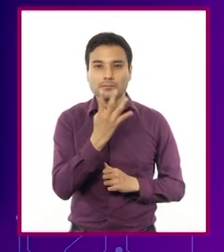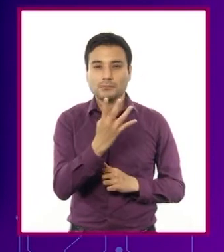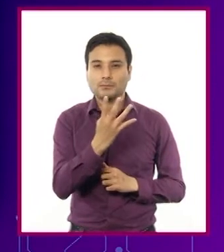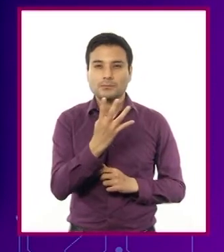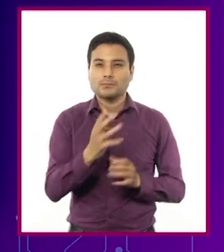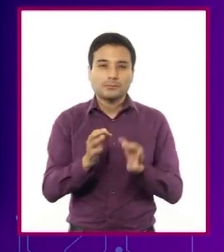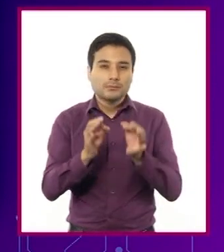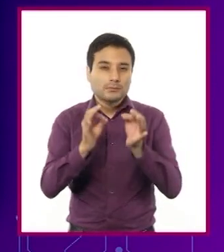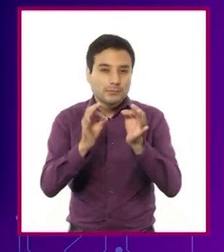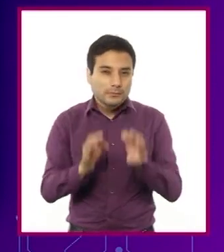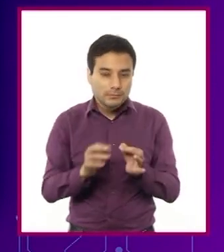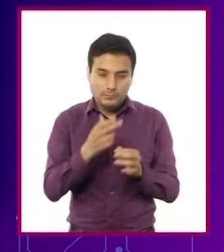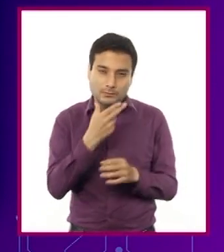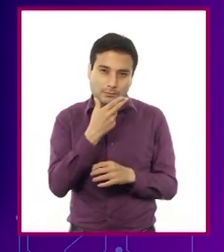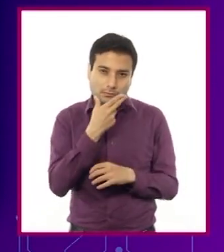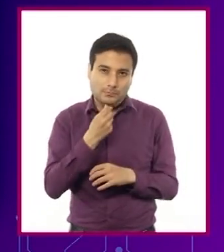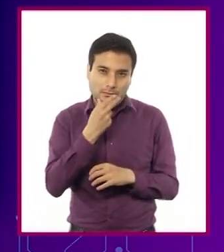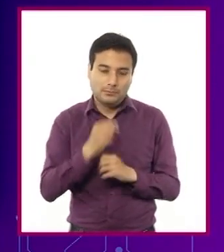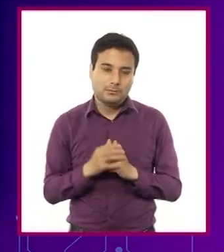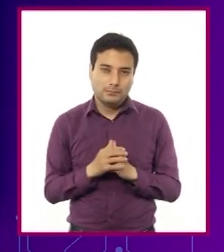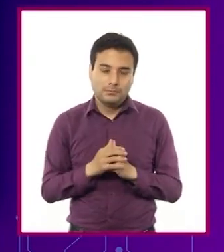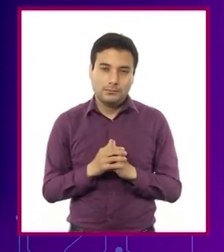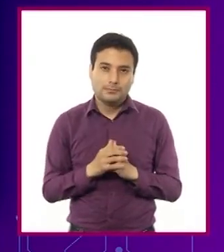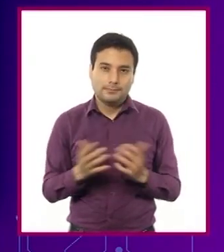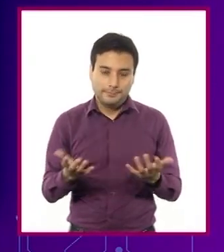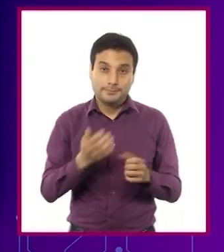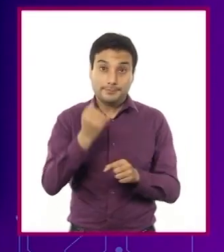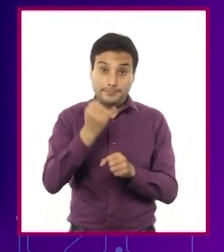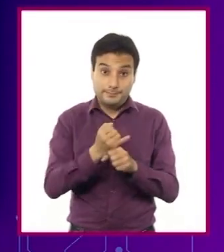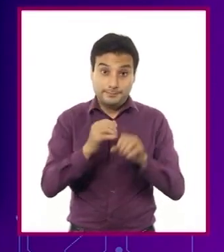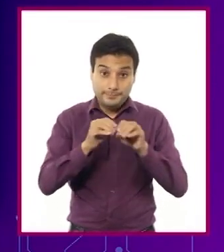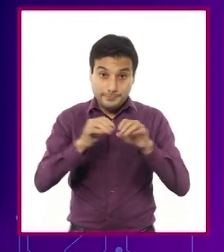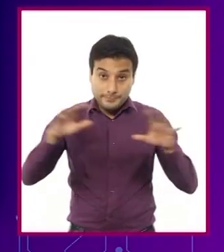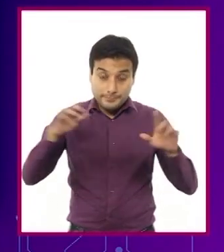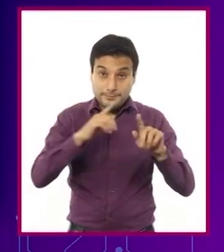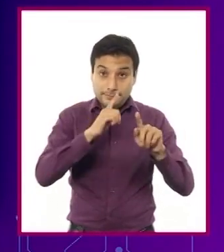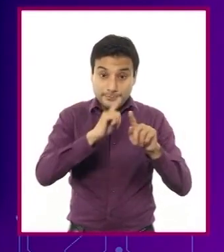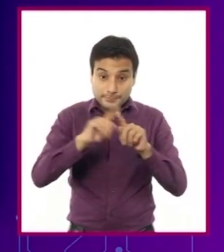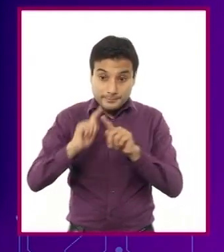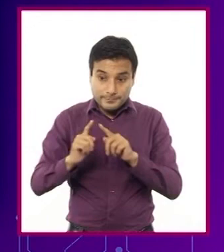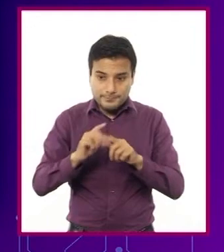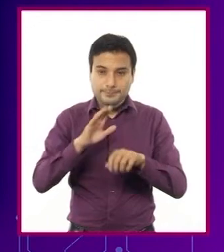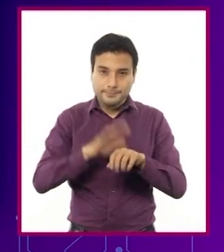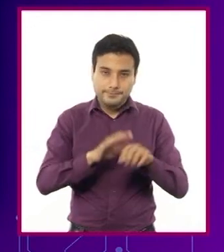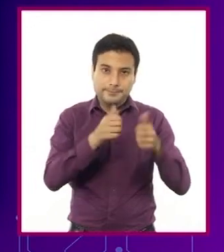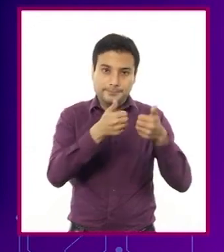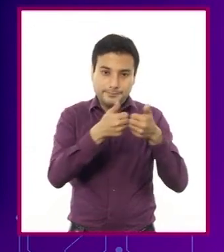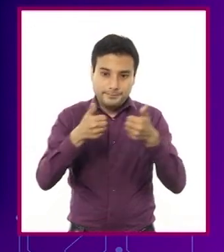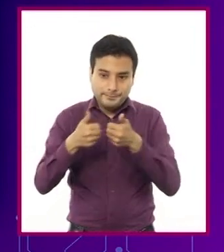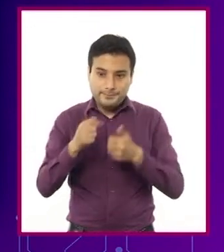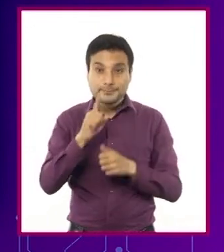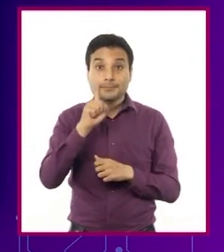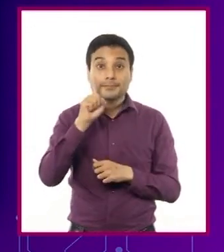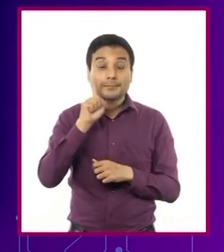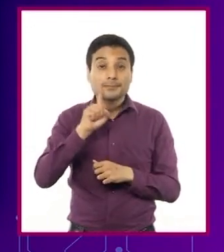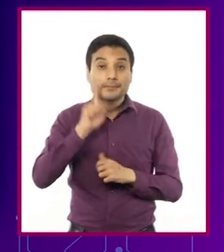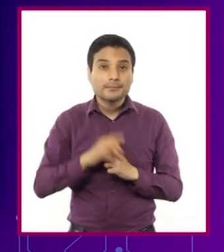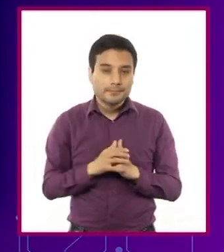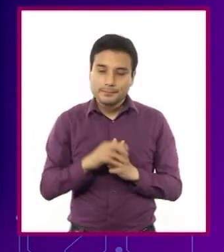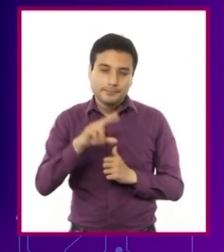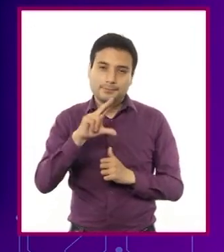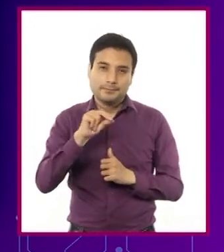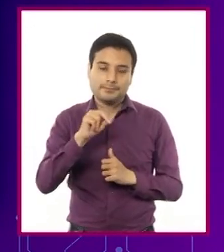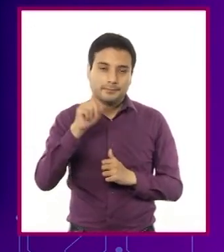en los hombres, hace que los datos se encuentren más dispersos que en el rango de las mujeres, que en este caso es de